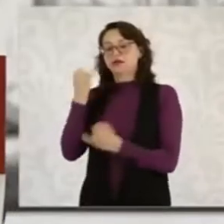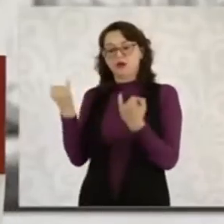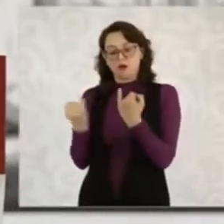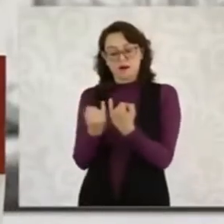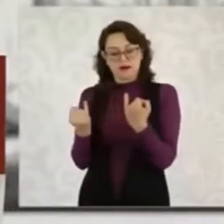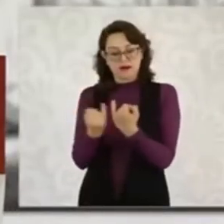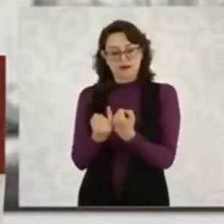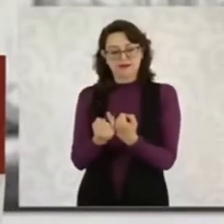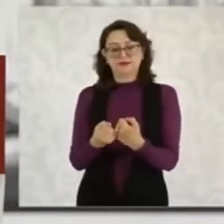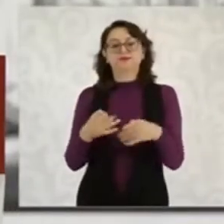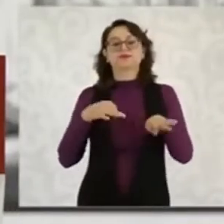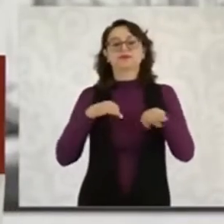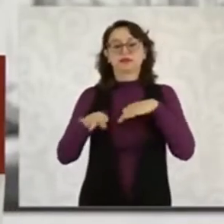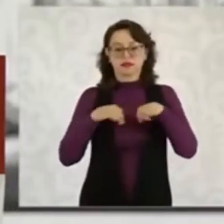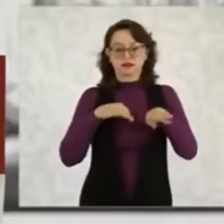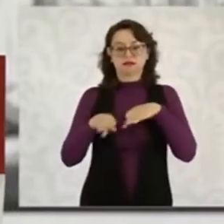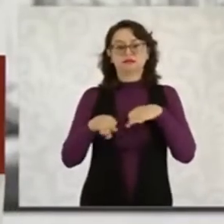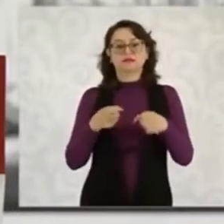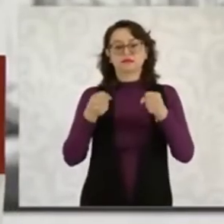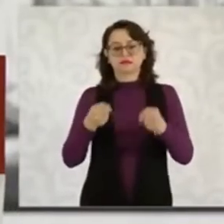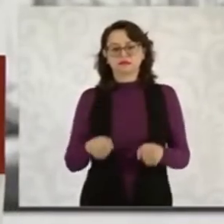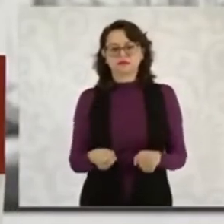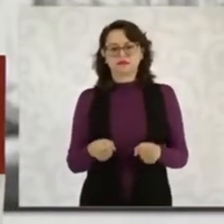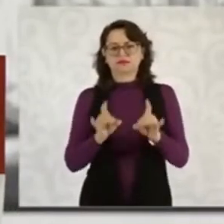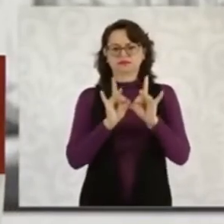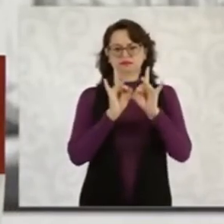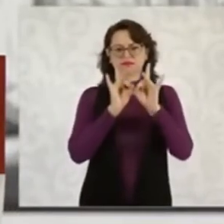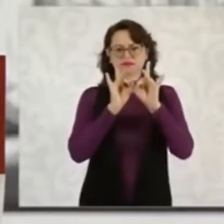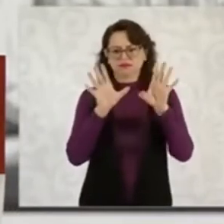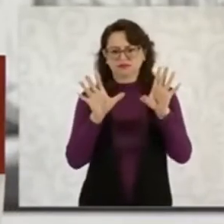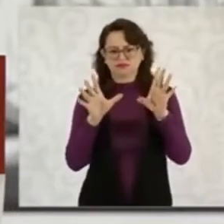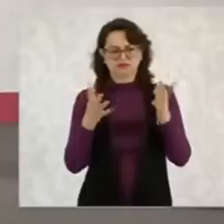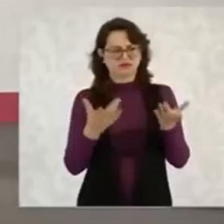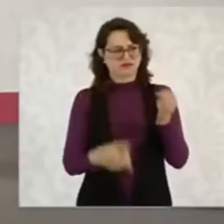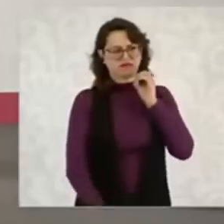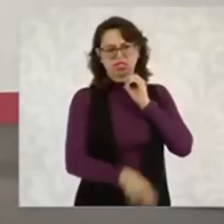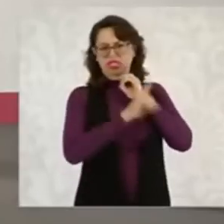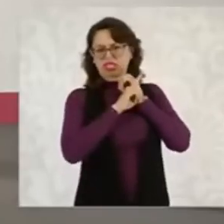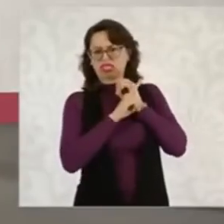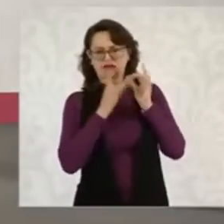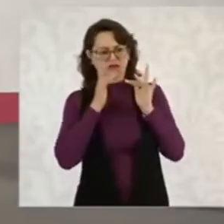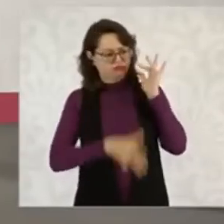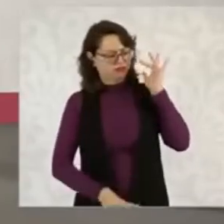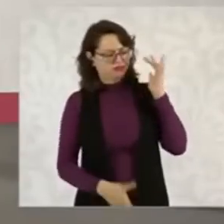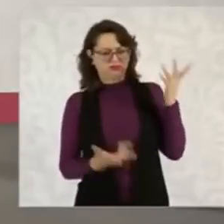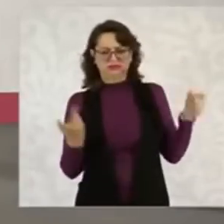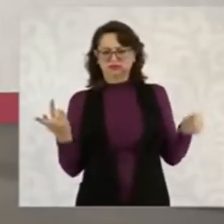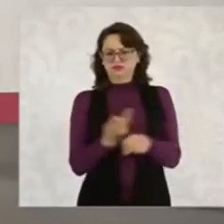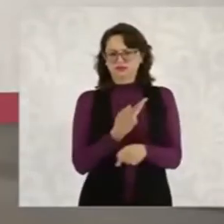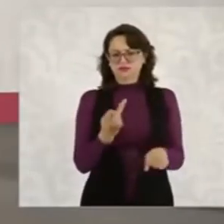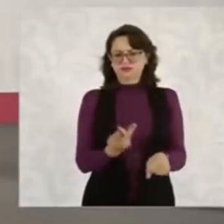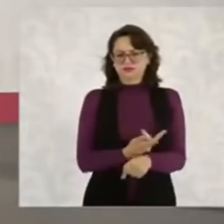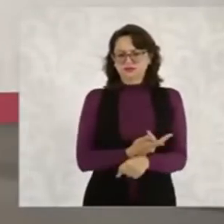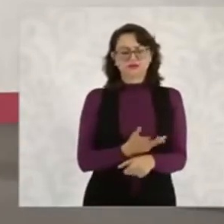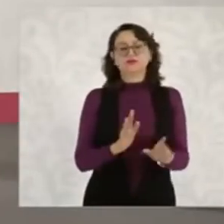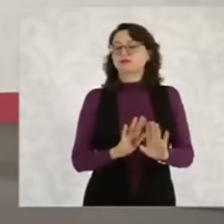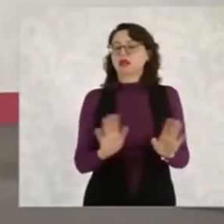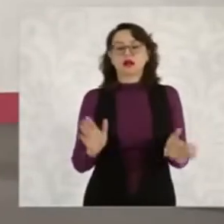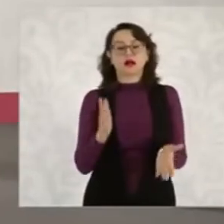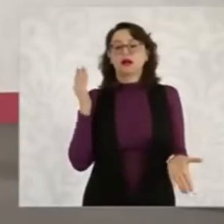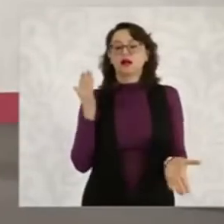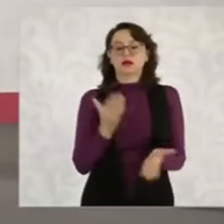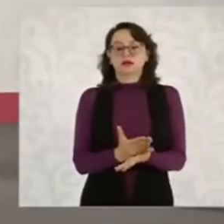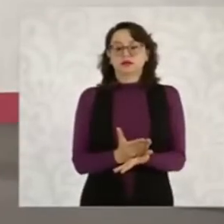garantiza la estabilidad laboral. Ya no más desconexiones ni bloqueos de cuentas, ni siquiera seremos ya más